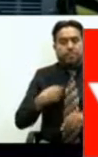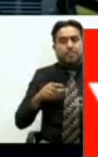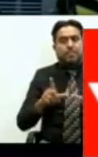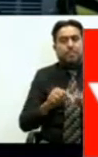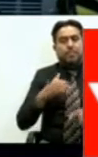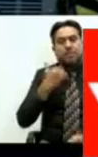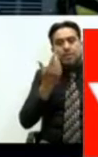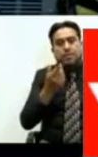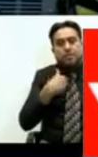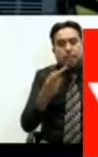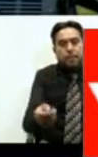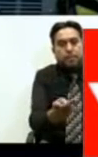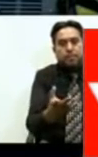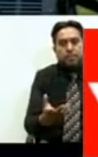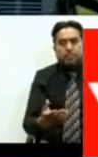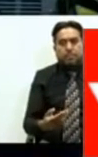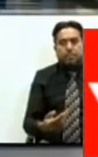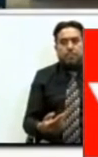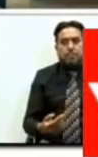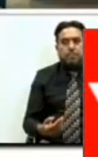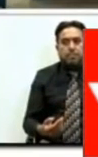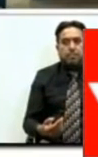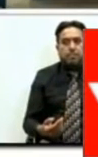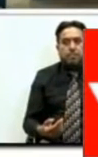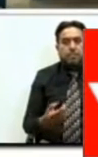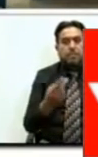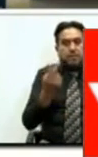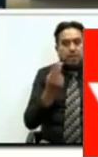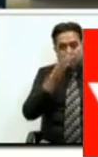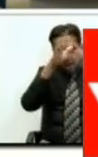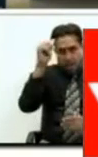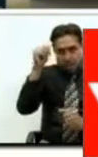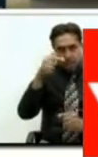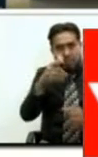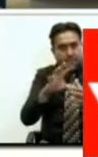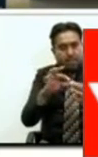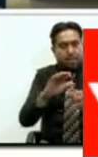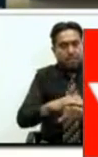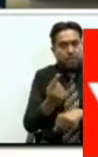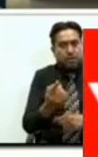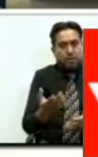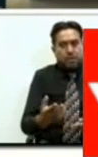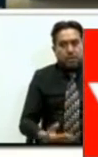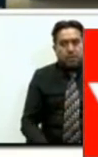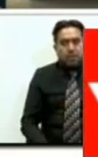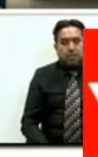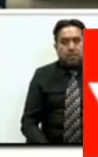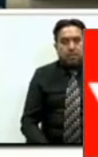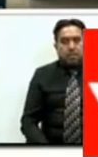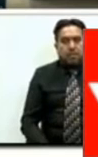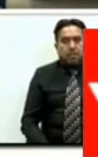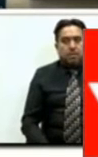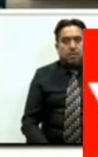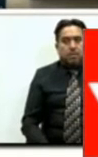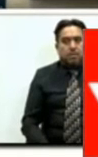preguntarle el que pudiese concluir explicando los por qué no se concretó este acuerdo muchas gracias pues lastimosamente